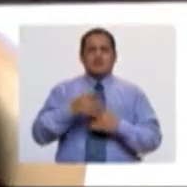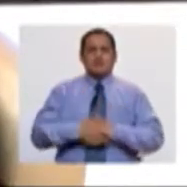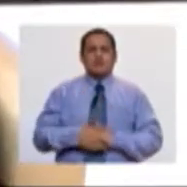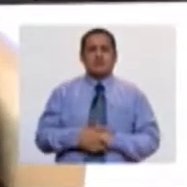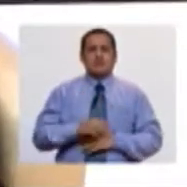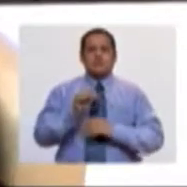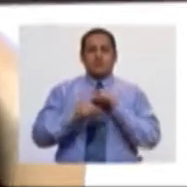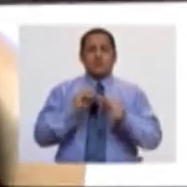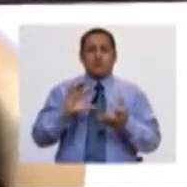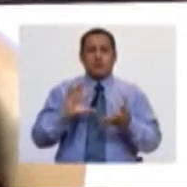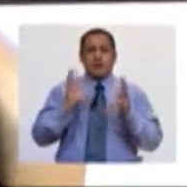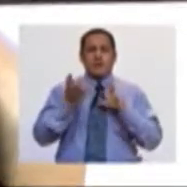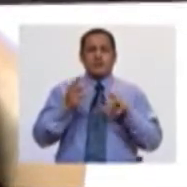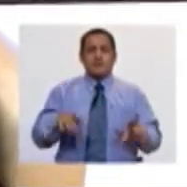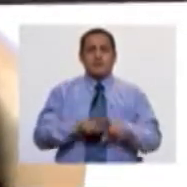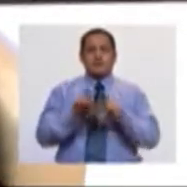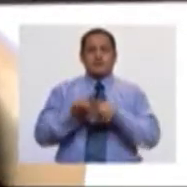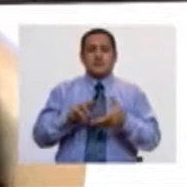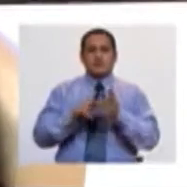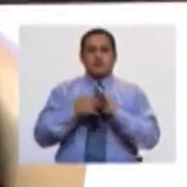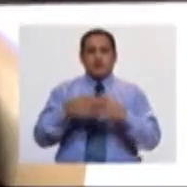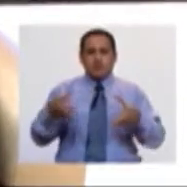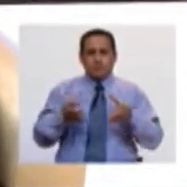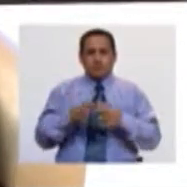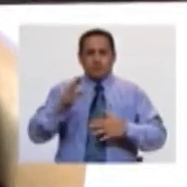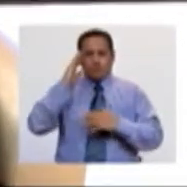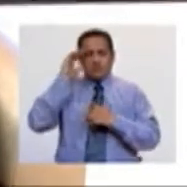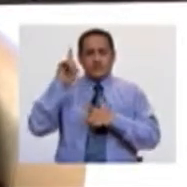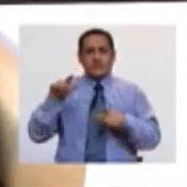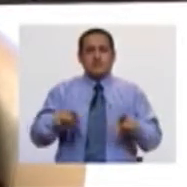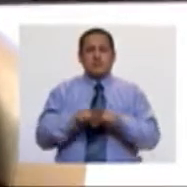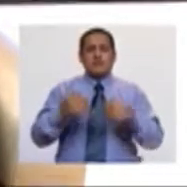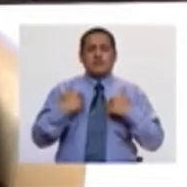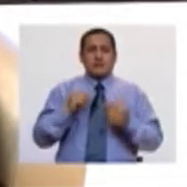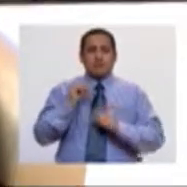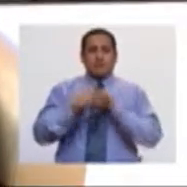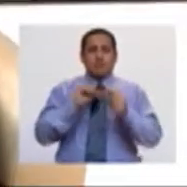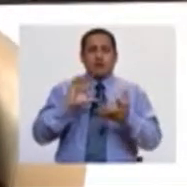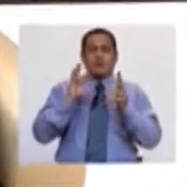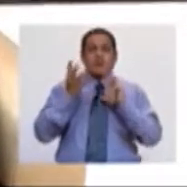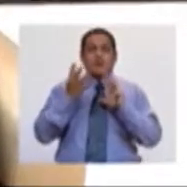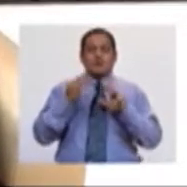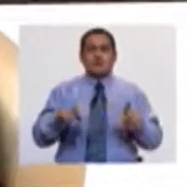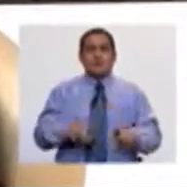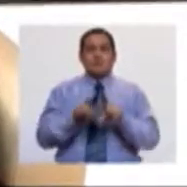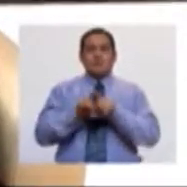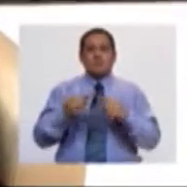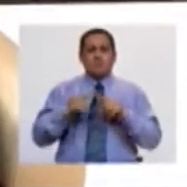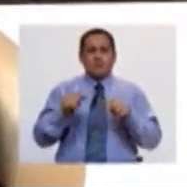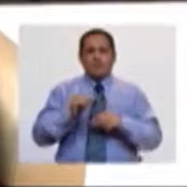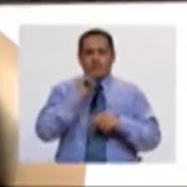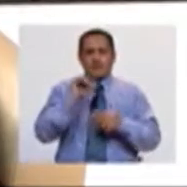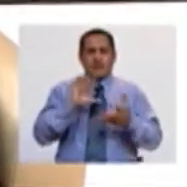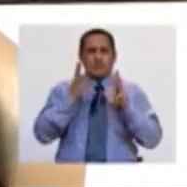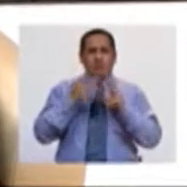amenazas evolucionan, cambian. Entonces también las fuerzas del orden tienen que evolucionar y cambiar. Nosotros no hemos cambiado